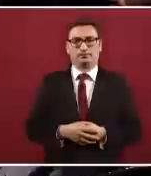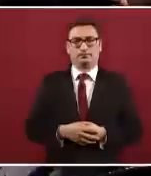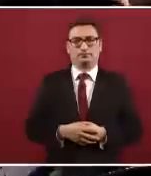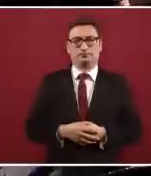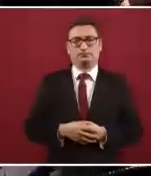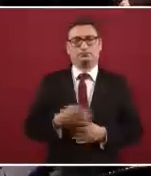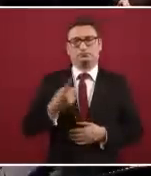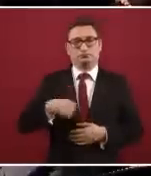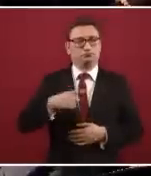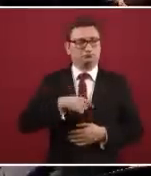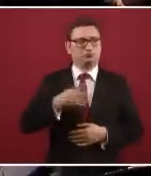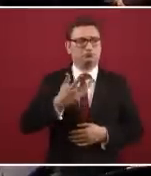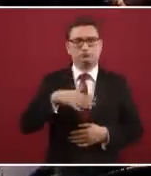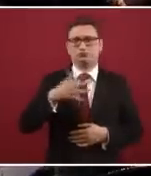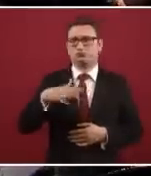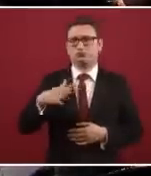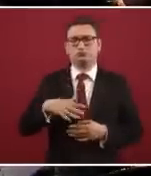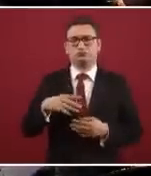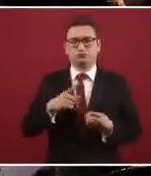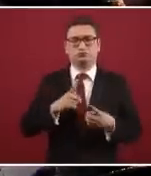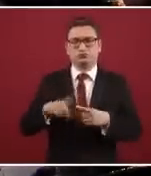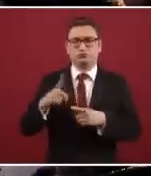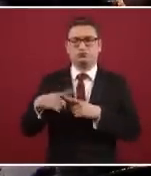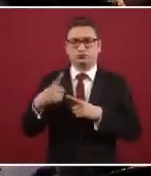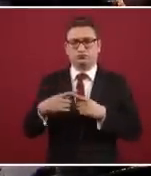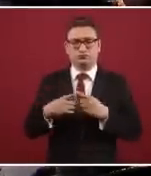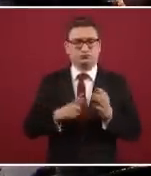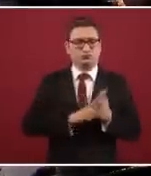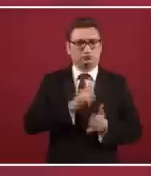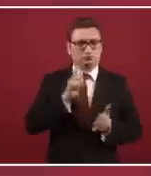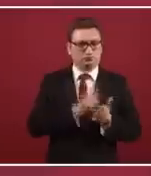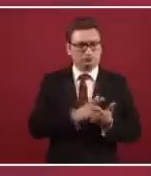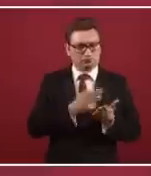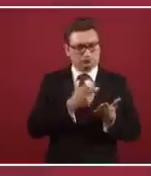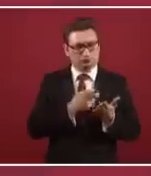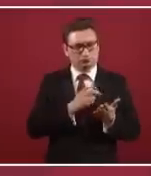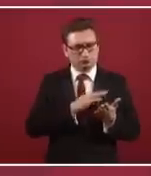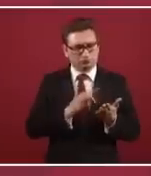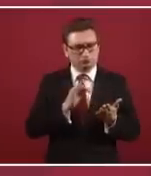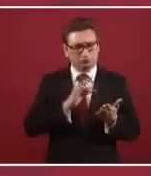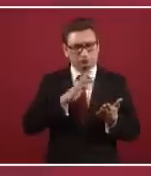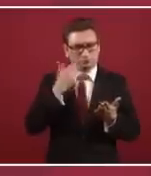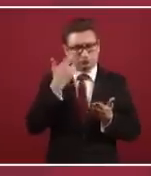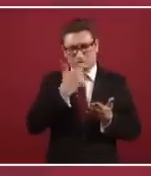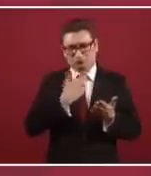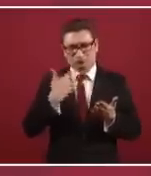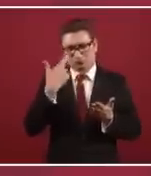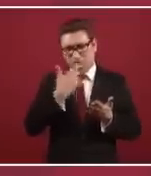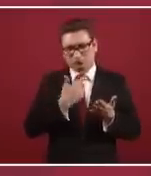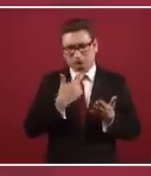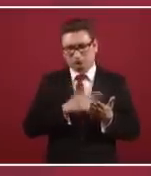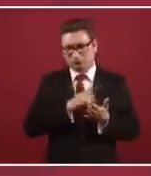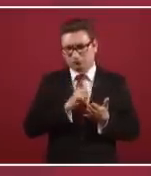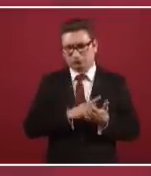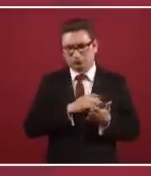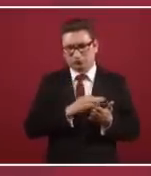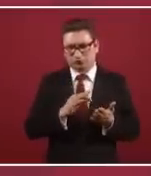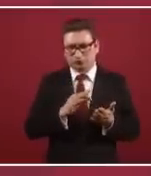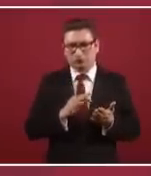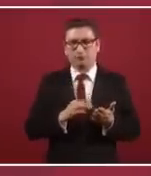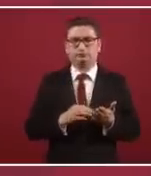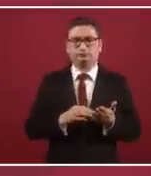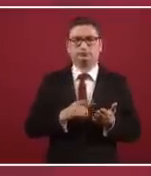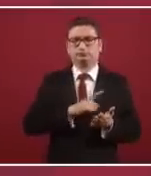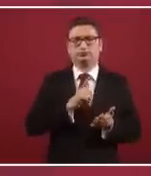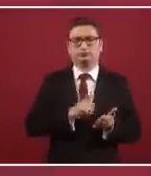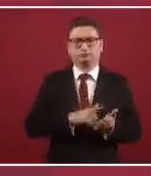tuviésemos opciones. Se vio legalmente si se podía hacer y la